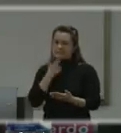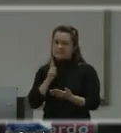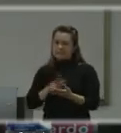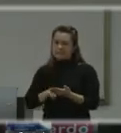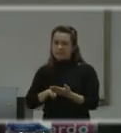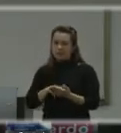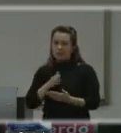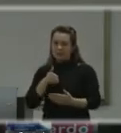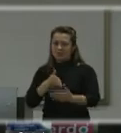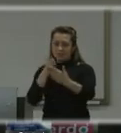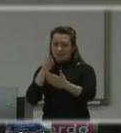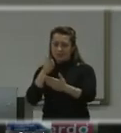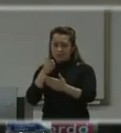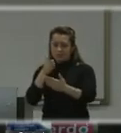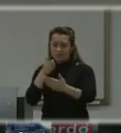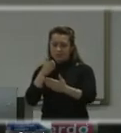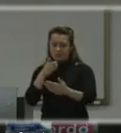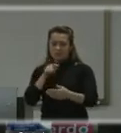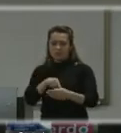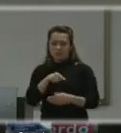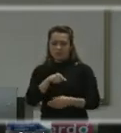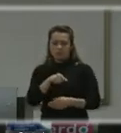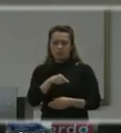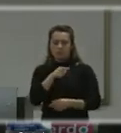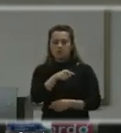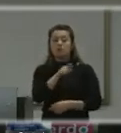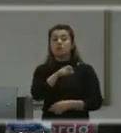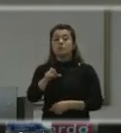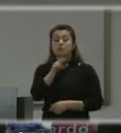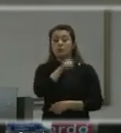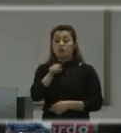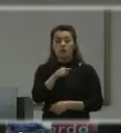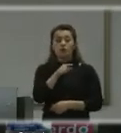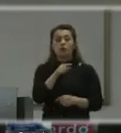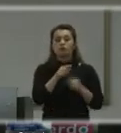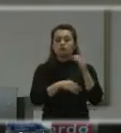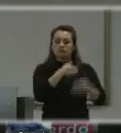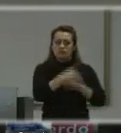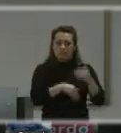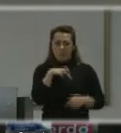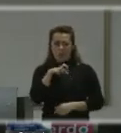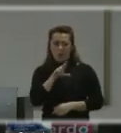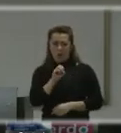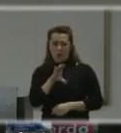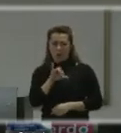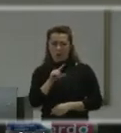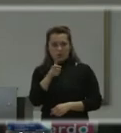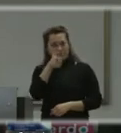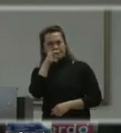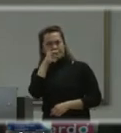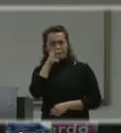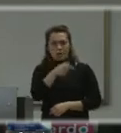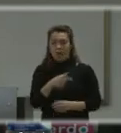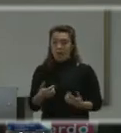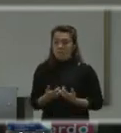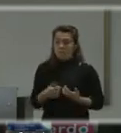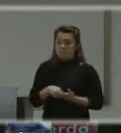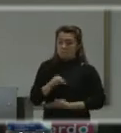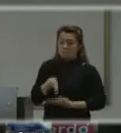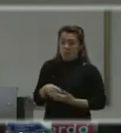procesos de interdicción que presenta la Procuraduría, y la Procuraduría, digamos que demuestra muy poco conocimiento de la